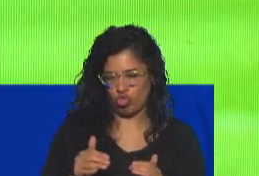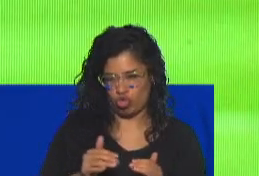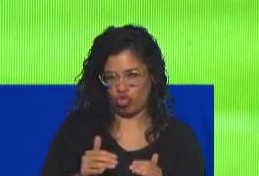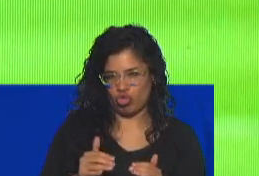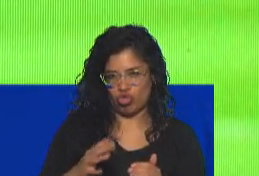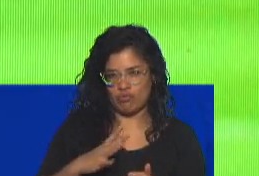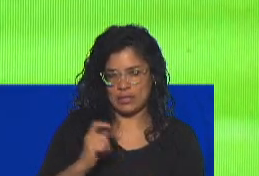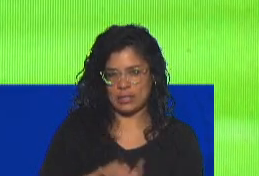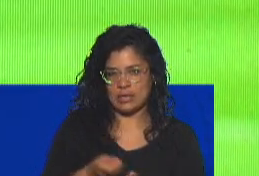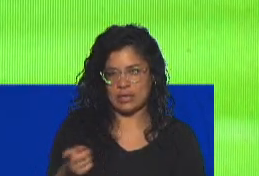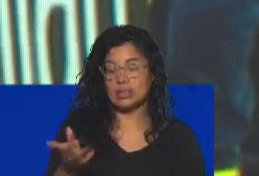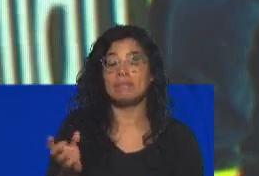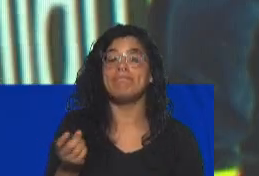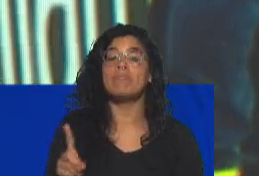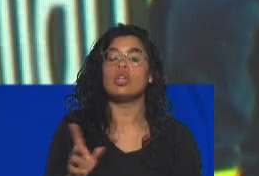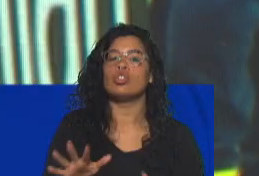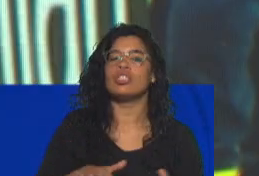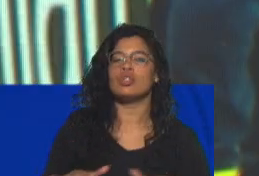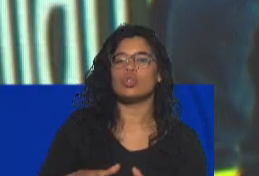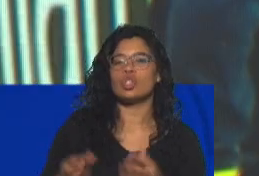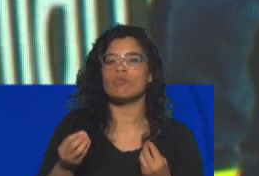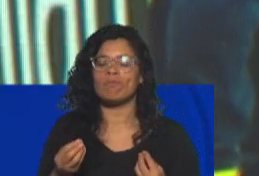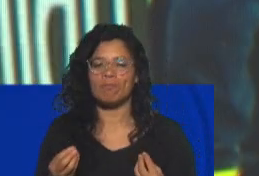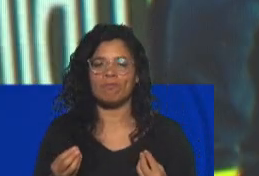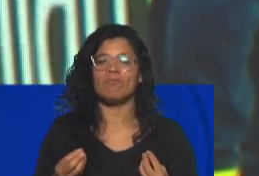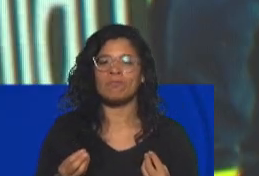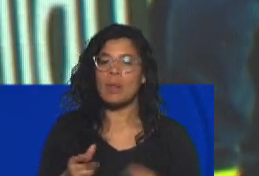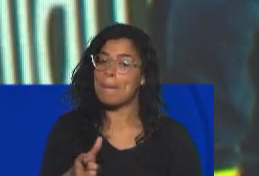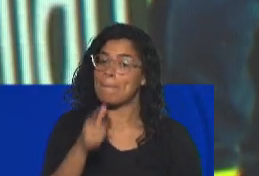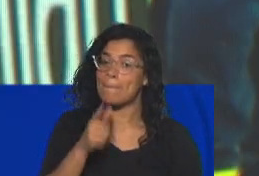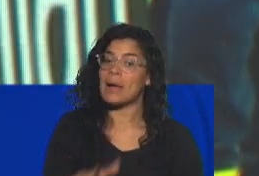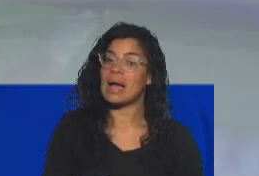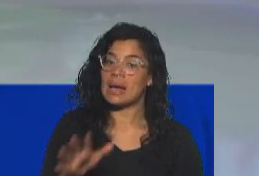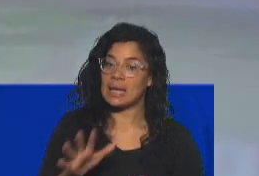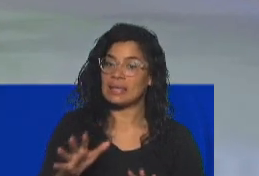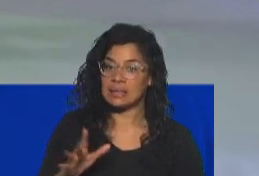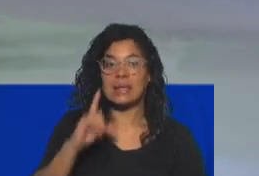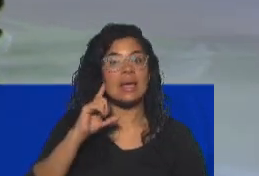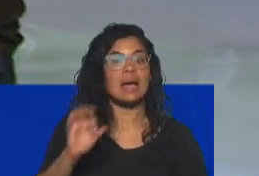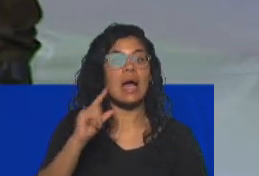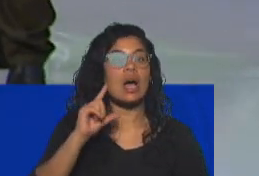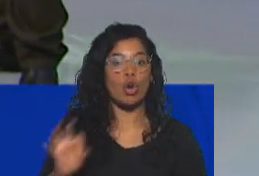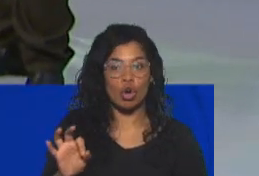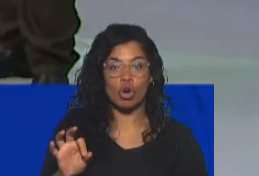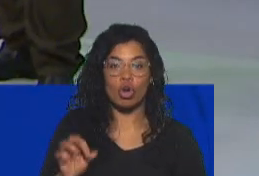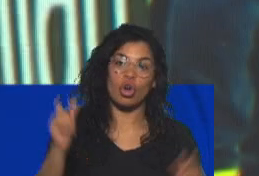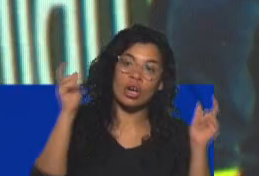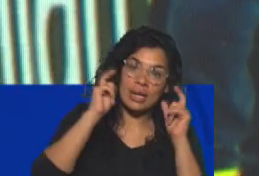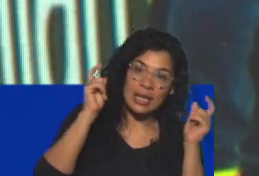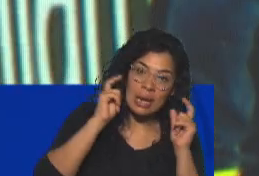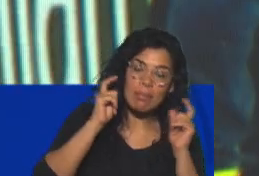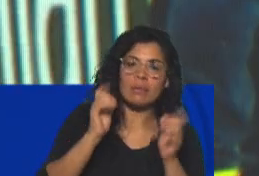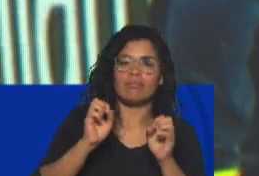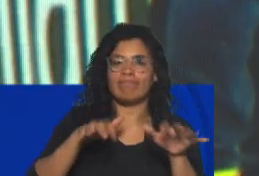menos. Pero la circunstancia tiene que ver con que parece que la relación entre Gago y Riquelme no está muy clara desde el punto de